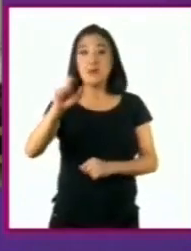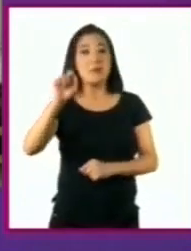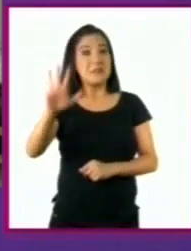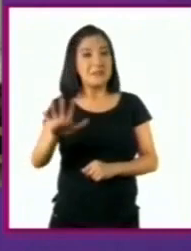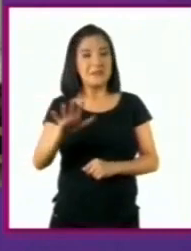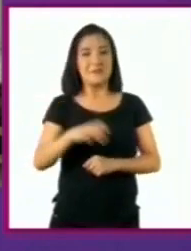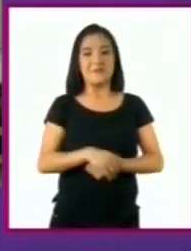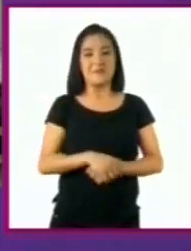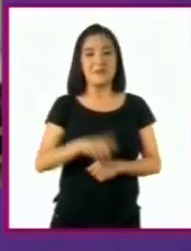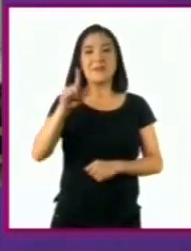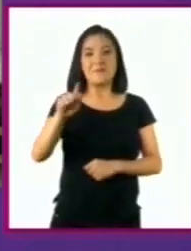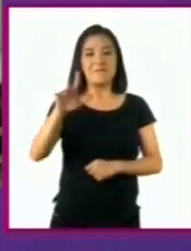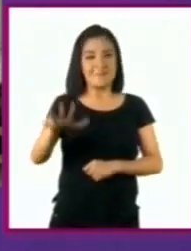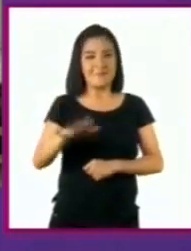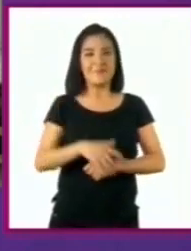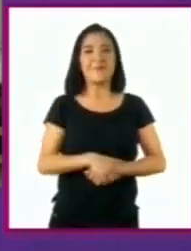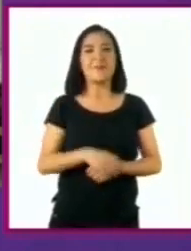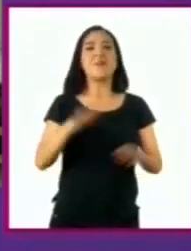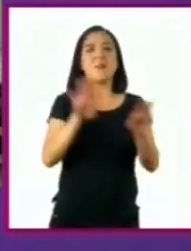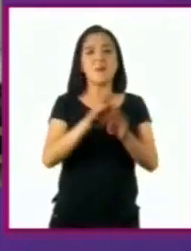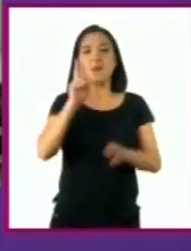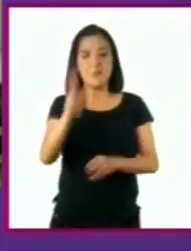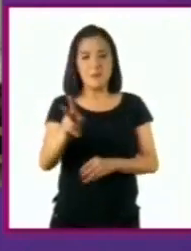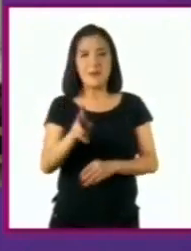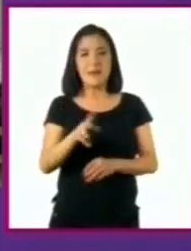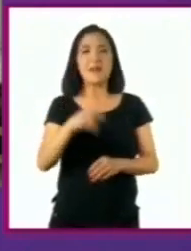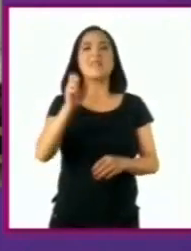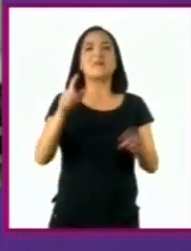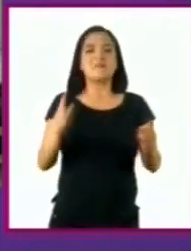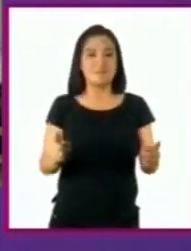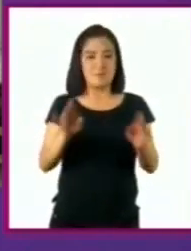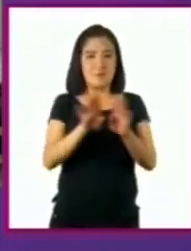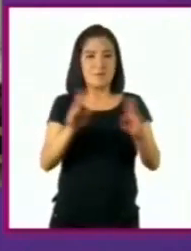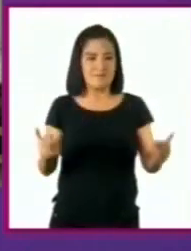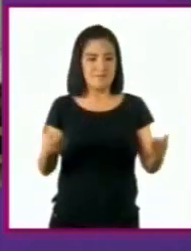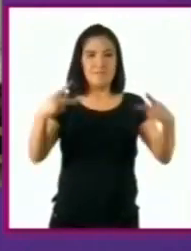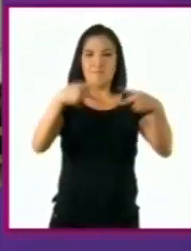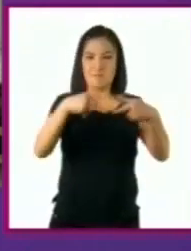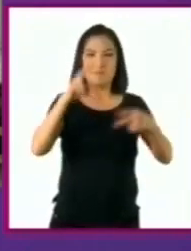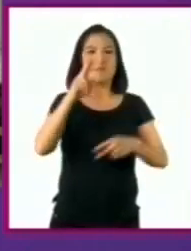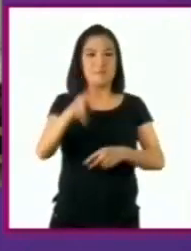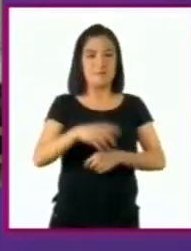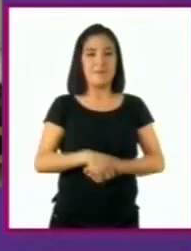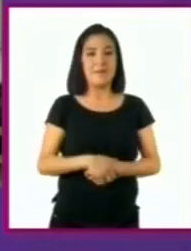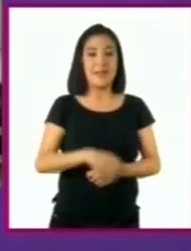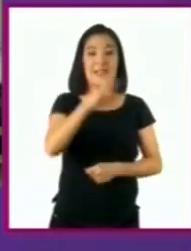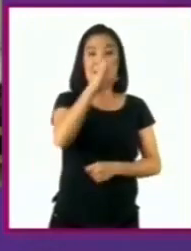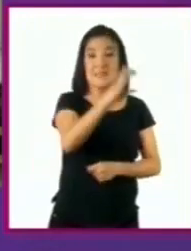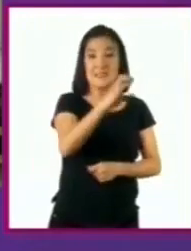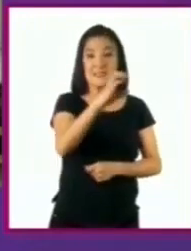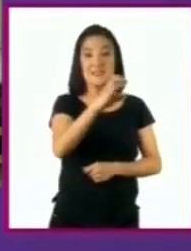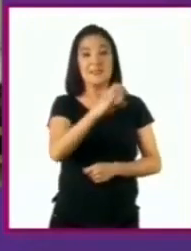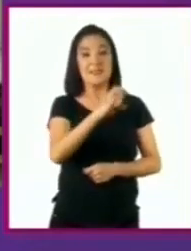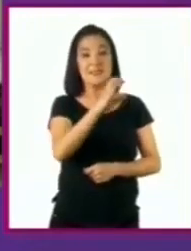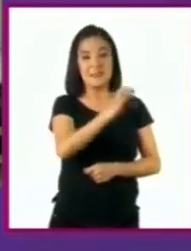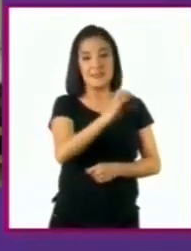0.75. Tomemos un último par de segmentos correspondientes, CD y